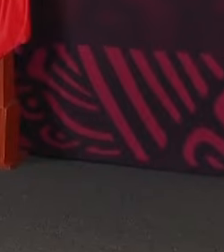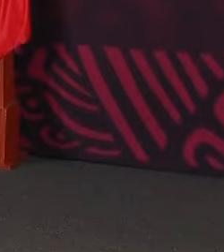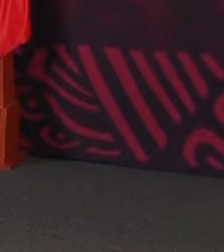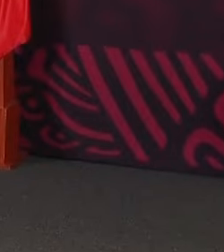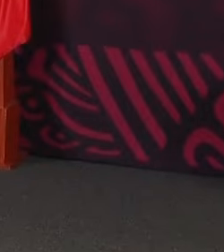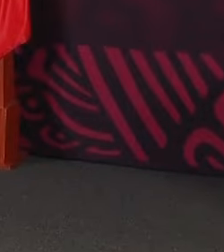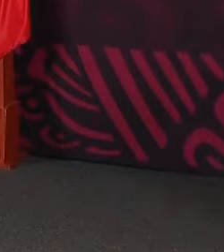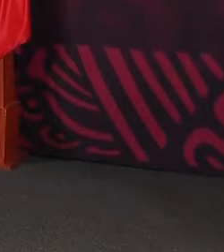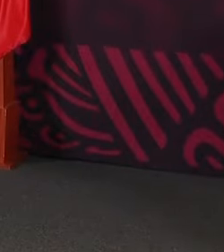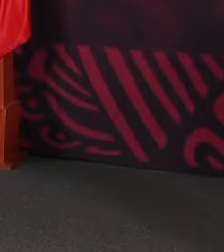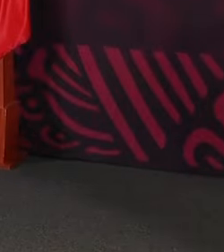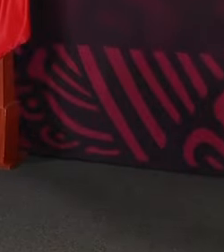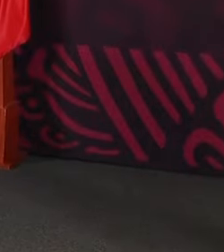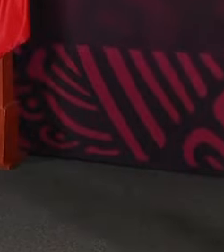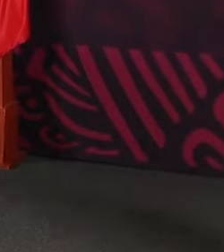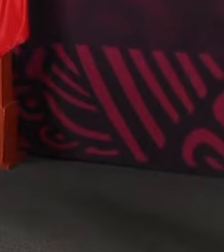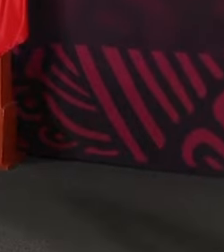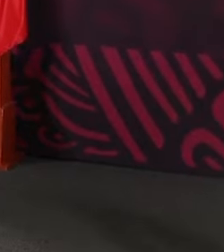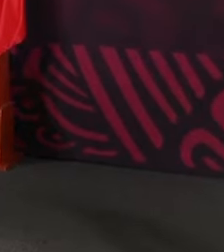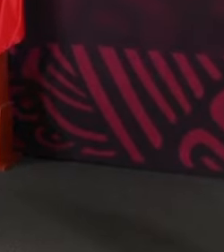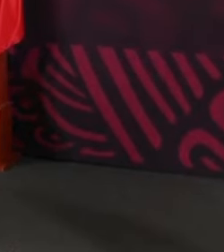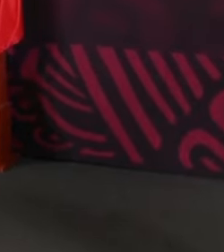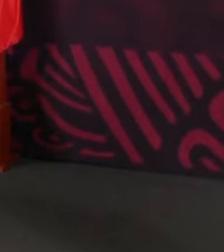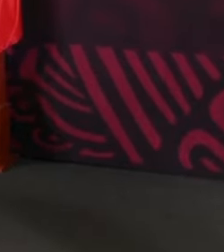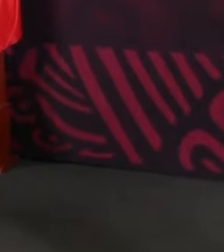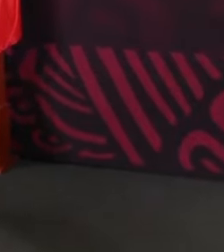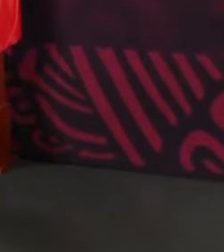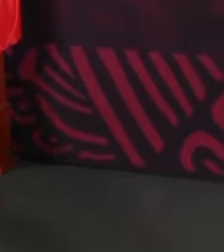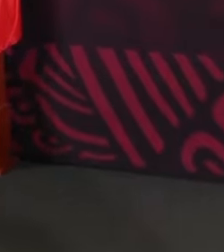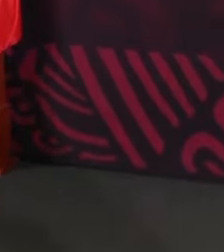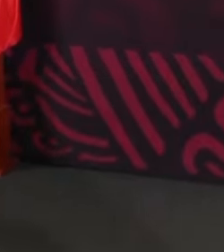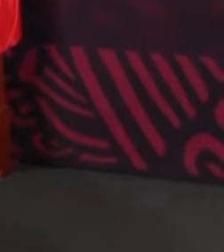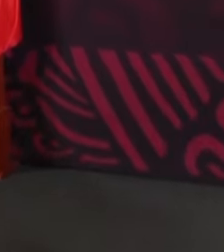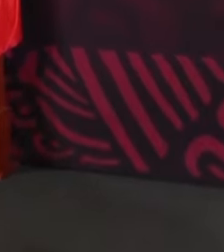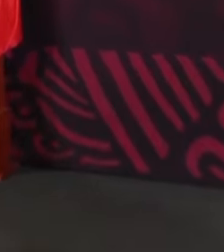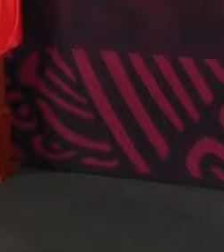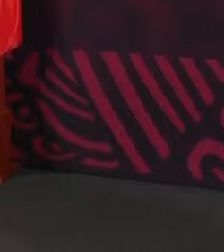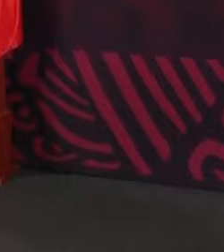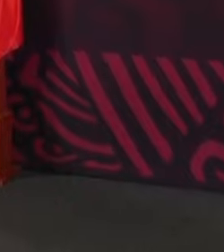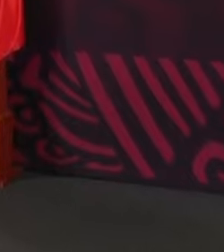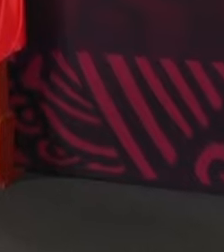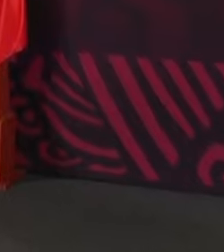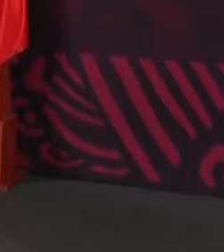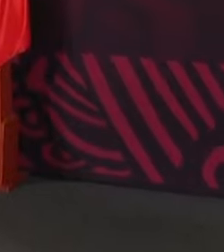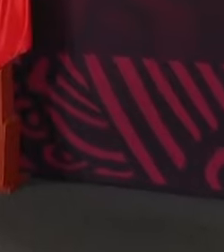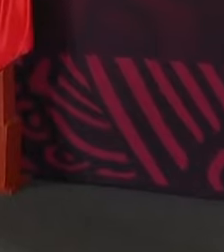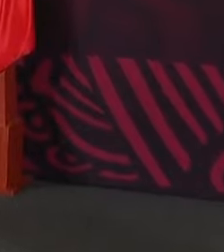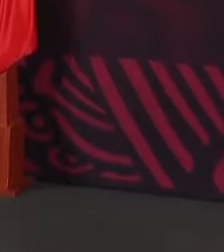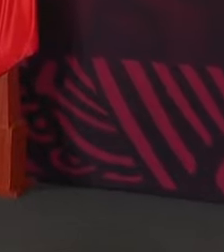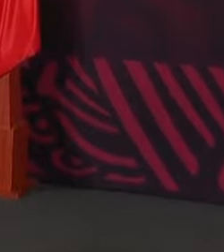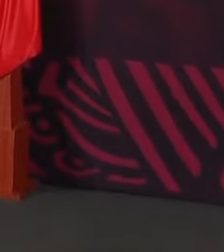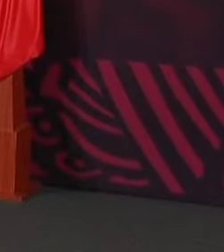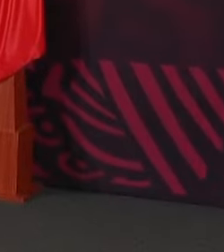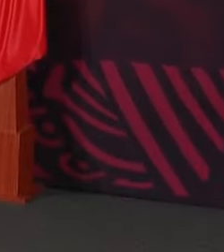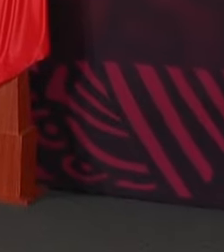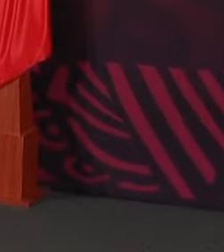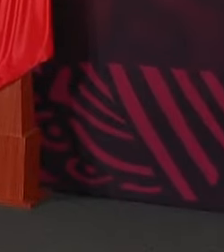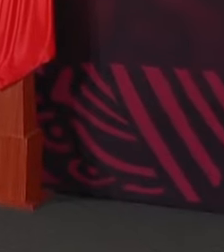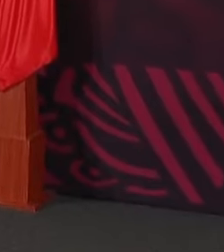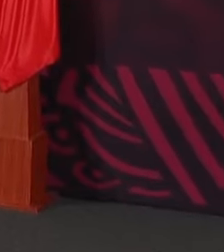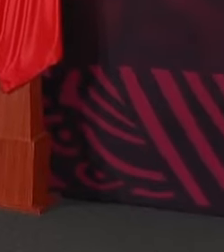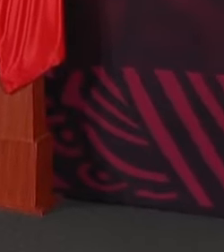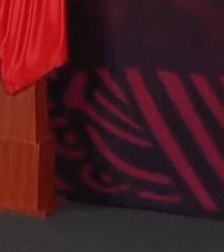e como todo los martes a cada 15 días Eh